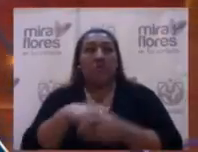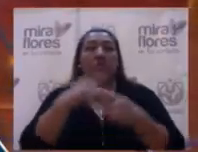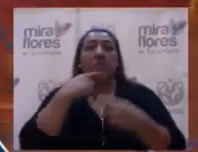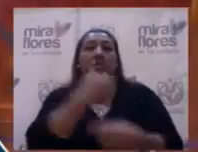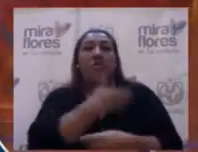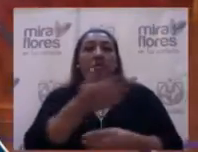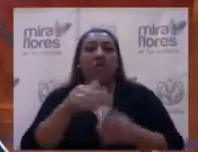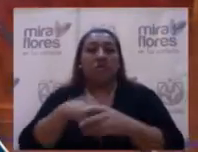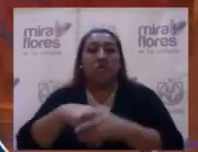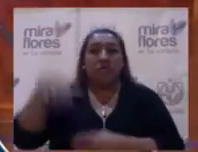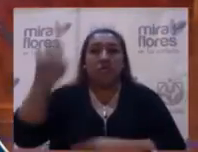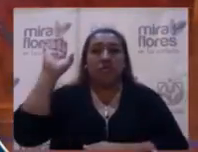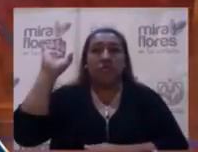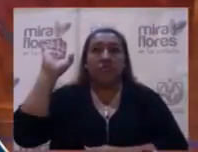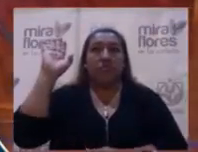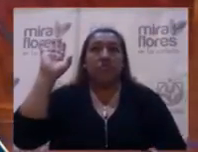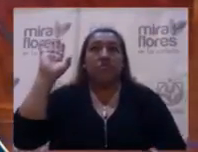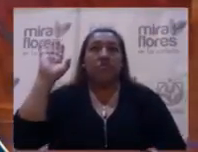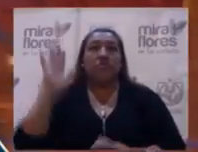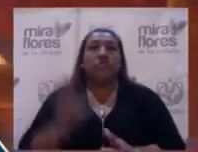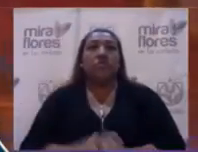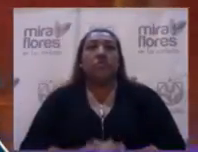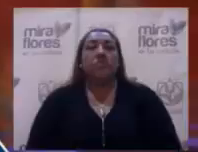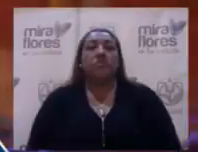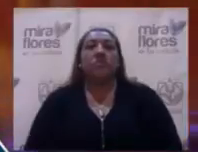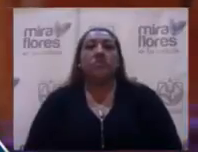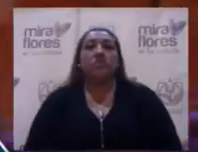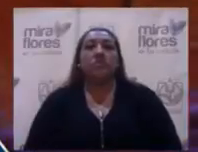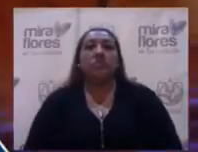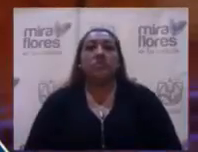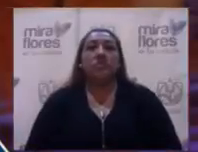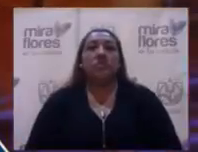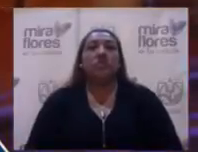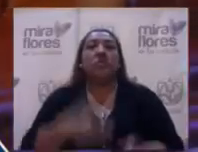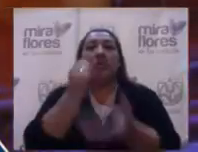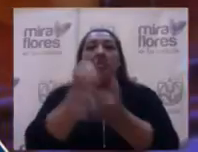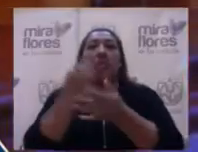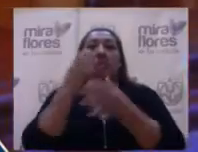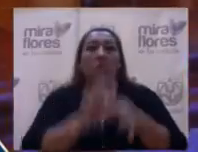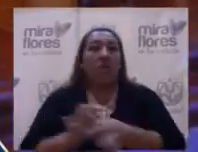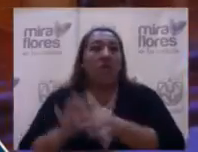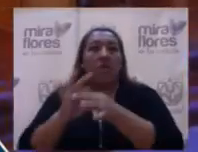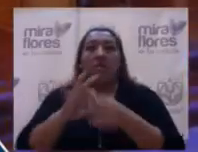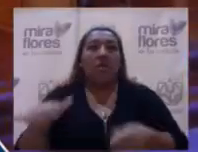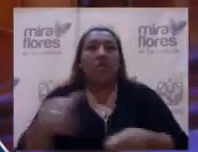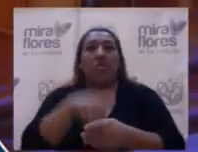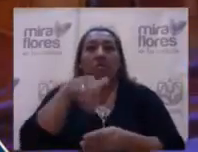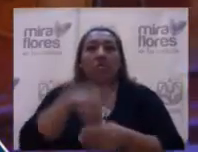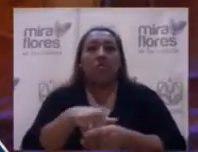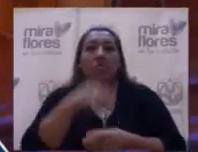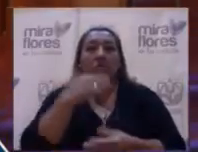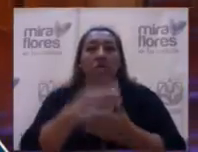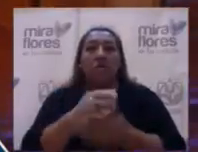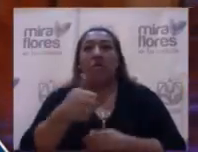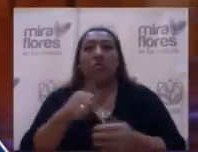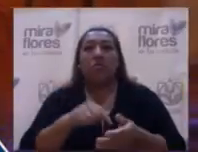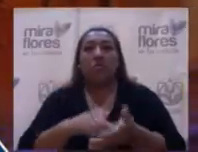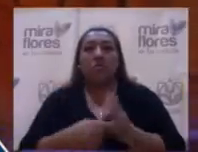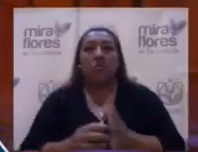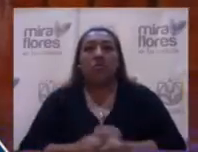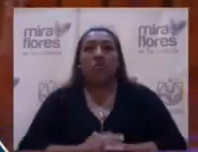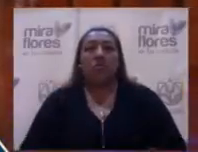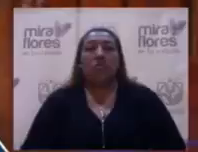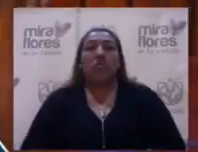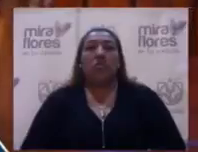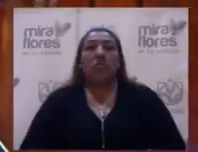estén a favor, señores, expresar la señal de conformidad. Se aprueba por unanimidad de votos. Muchas gracias. Vamos al siguiente punto, por favor.